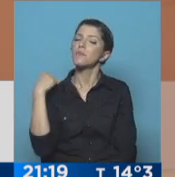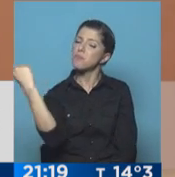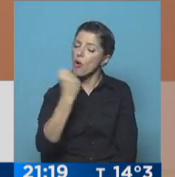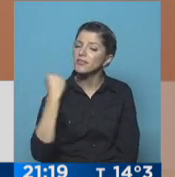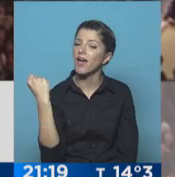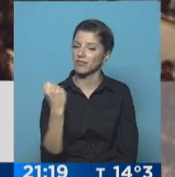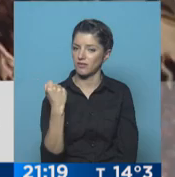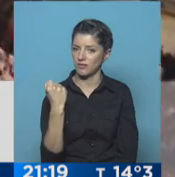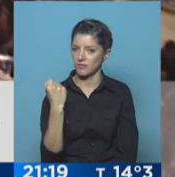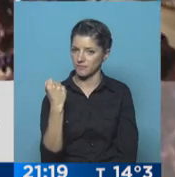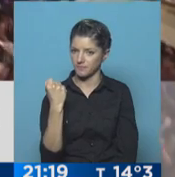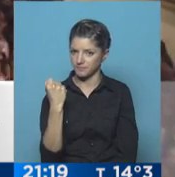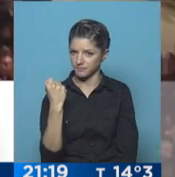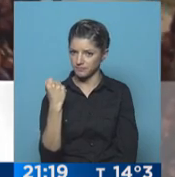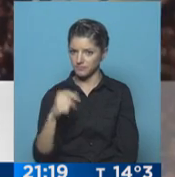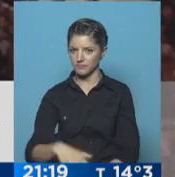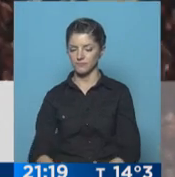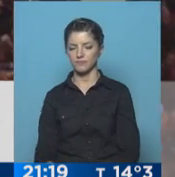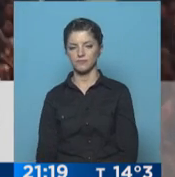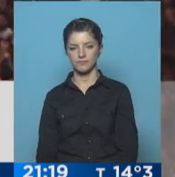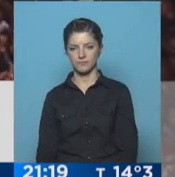importante señalarlos.